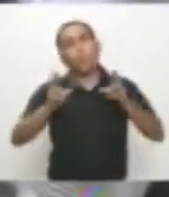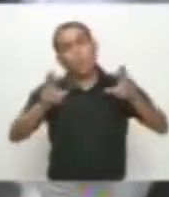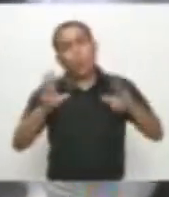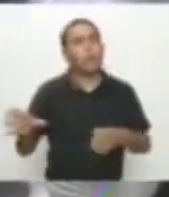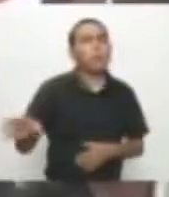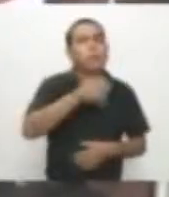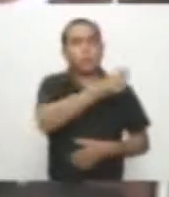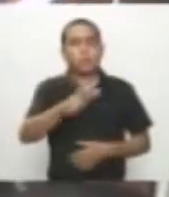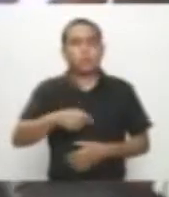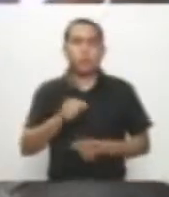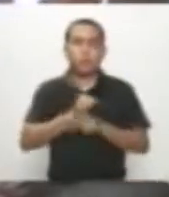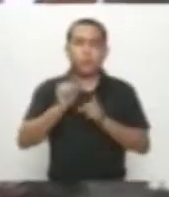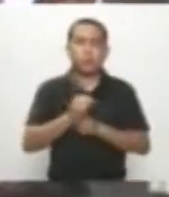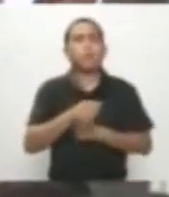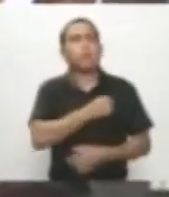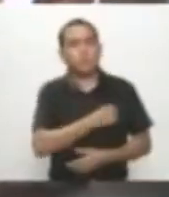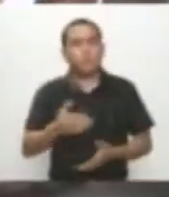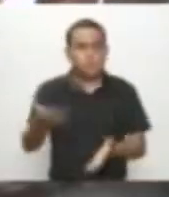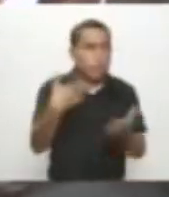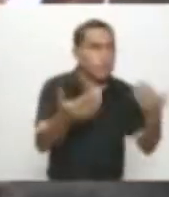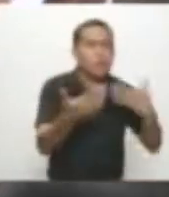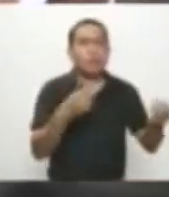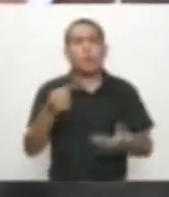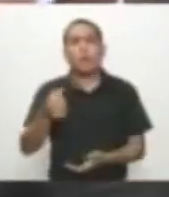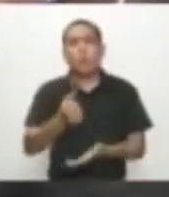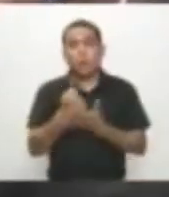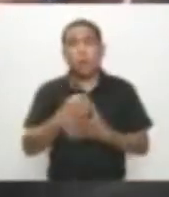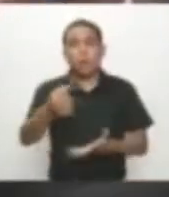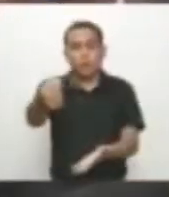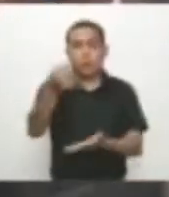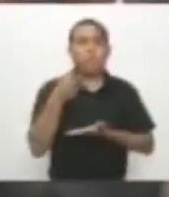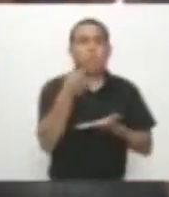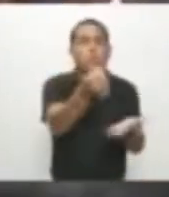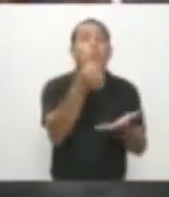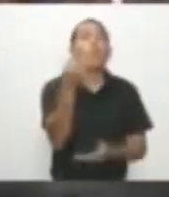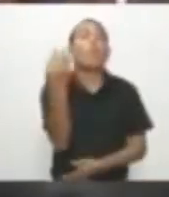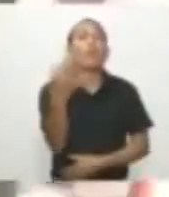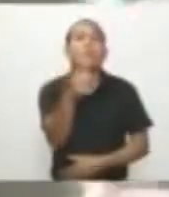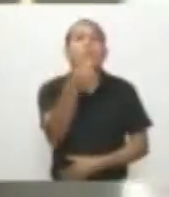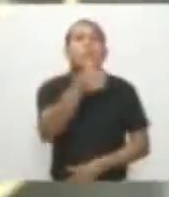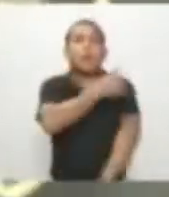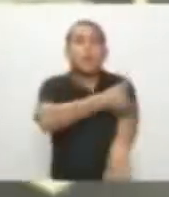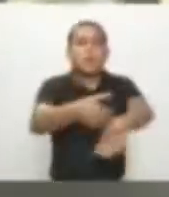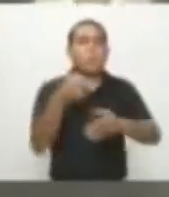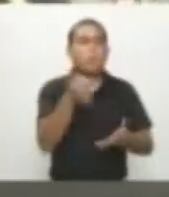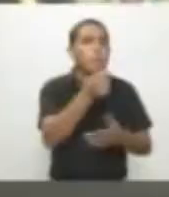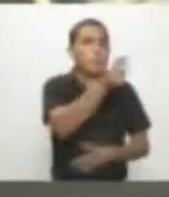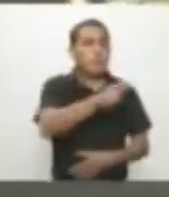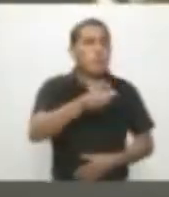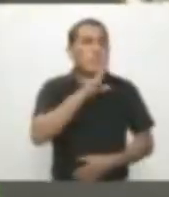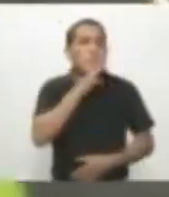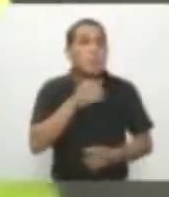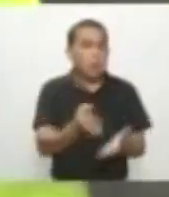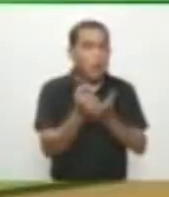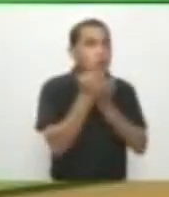con la investigación y reiteraron la recompensa de hasta 10 millones de pesos a quien dé información sobre el paradero de los asesinos.